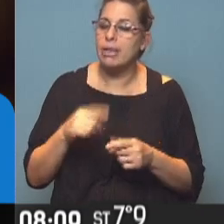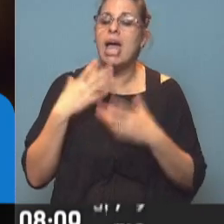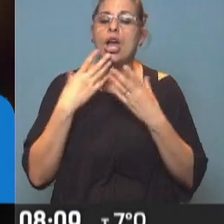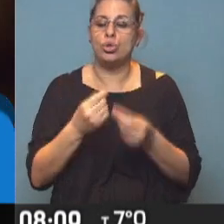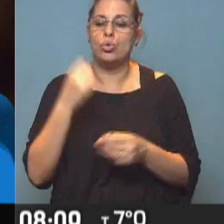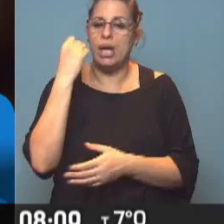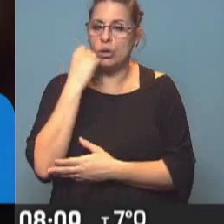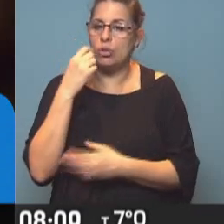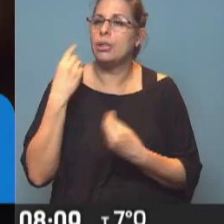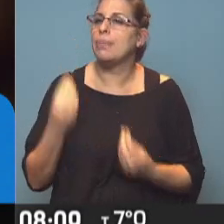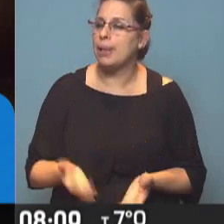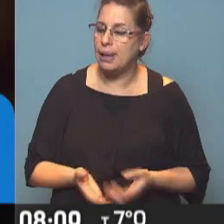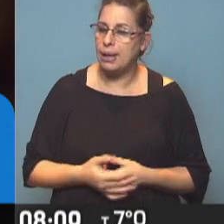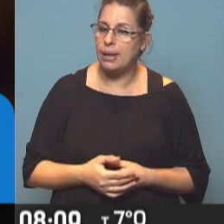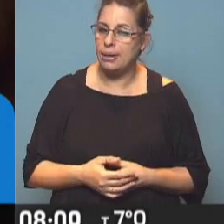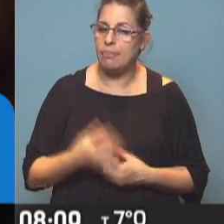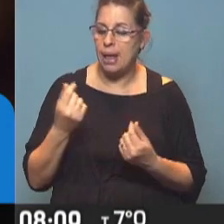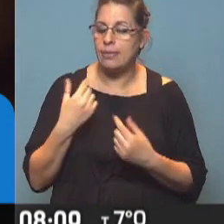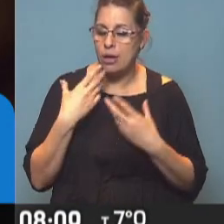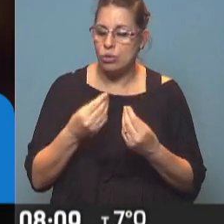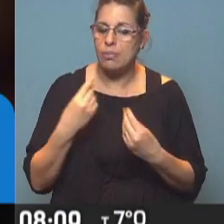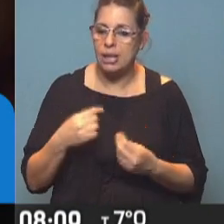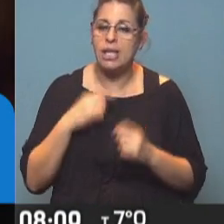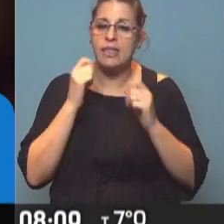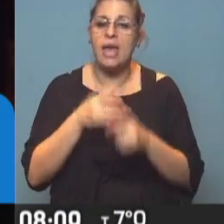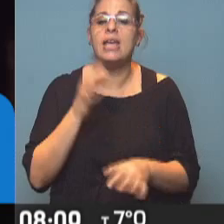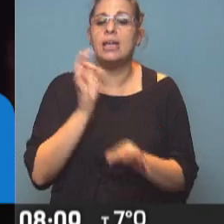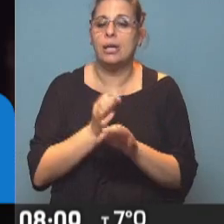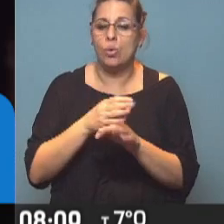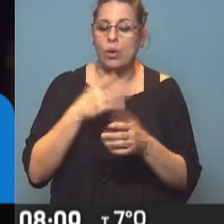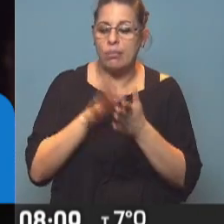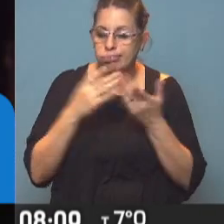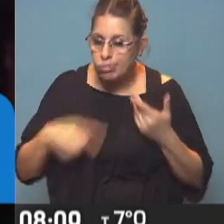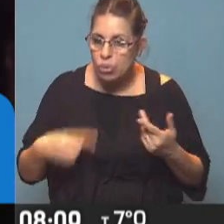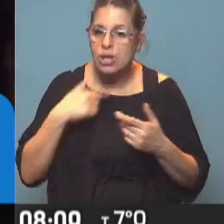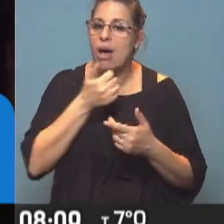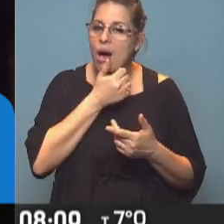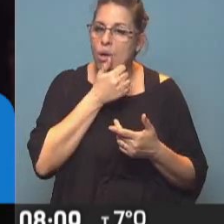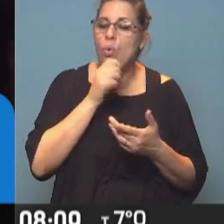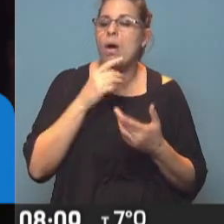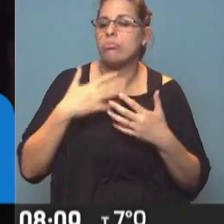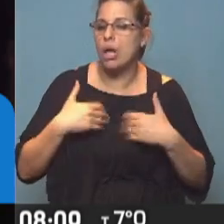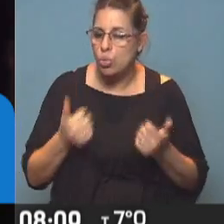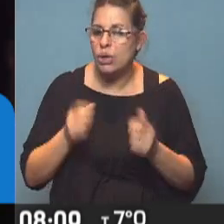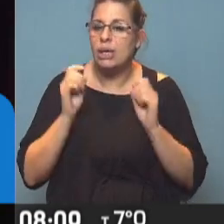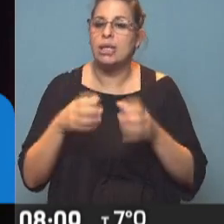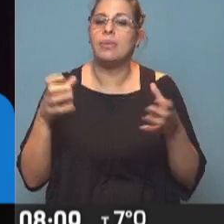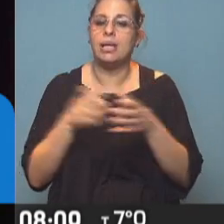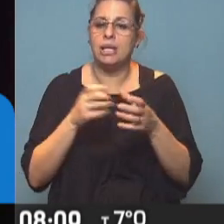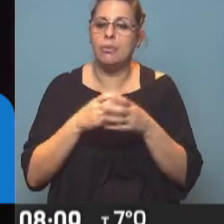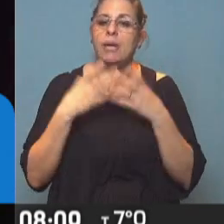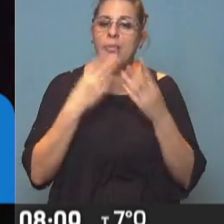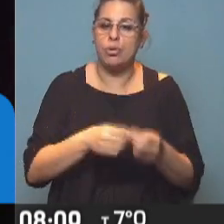económica, que sirve para justamente ofrecer kits escolares, agua y saneamiento y los equipos de apoyo